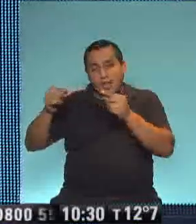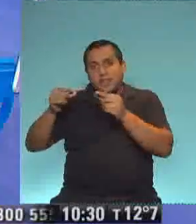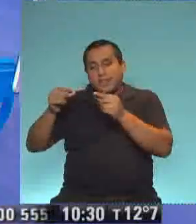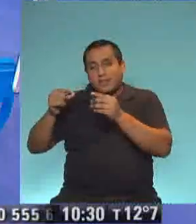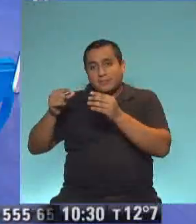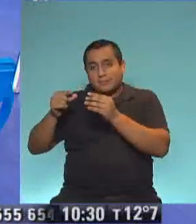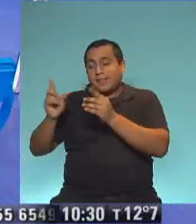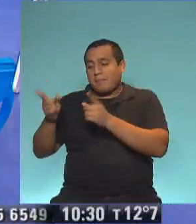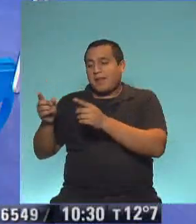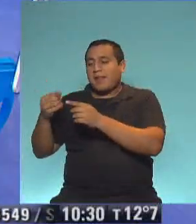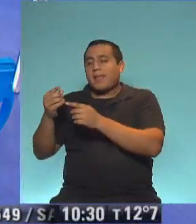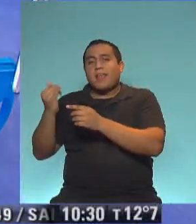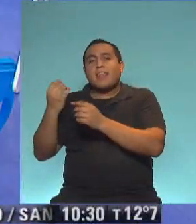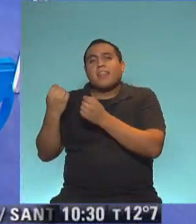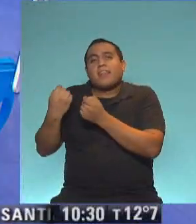del destripador.